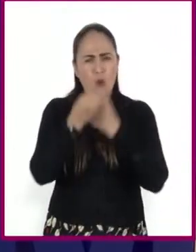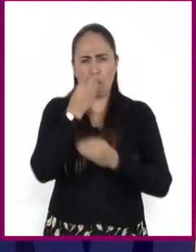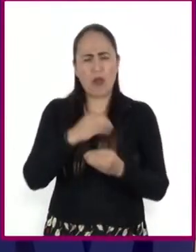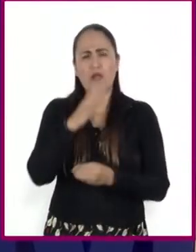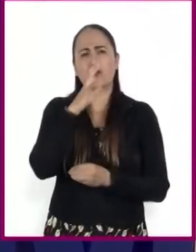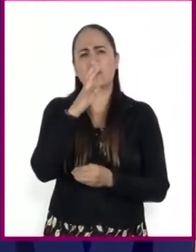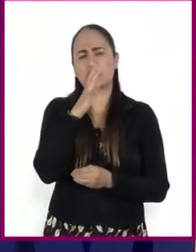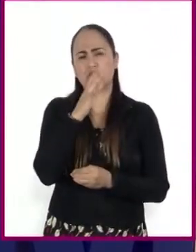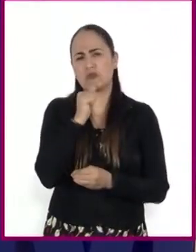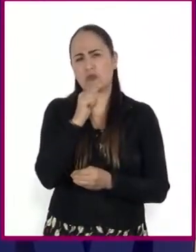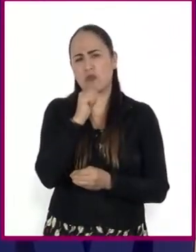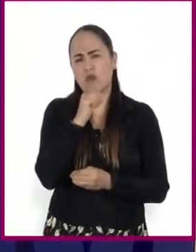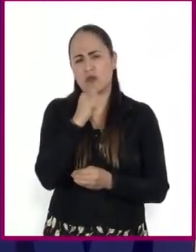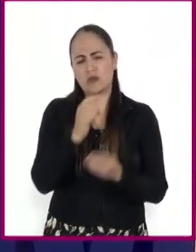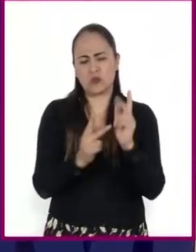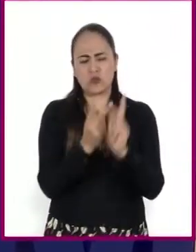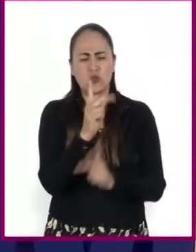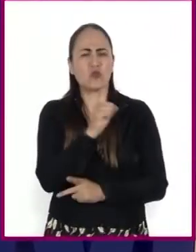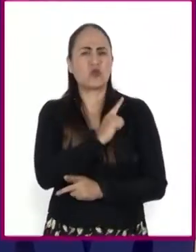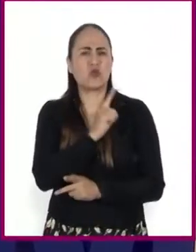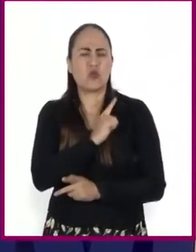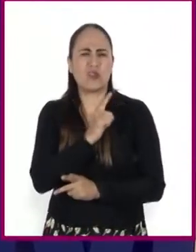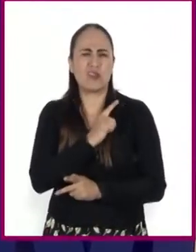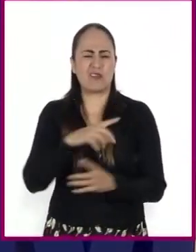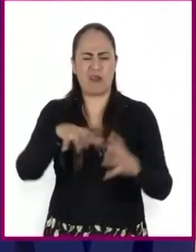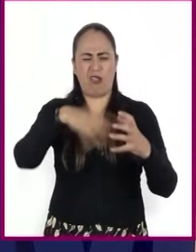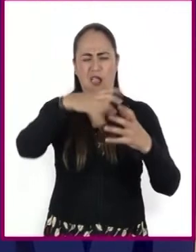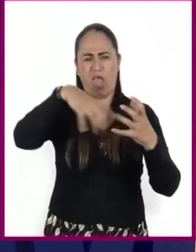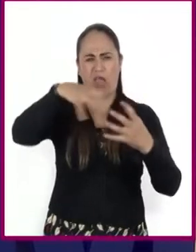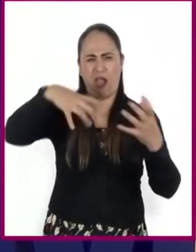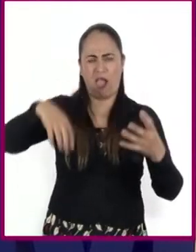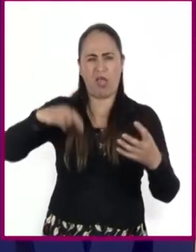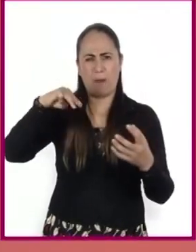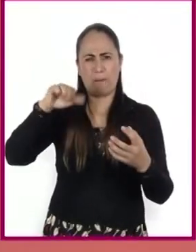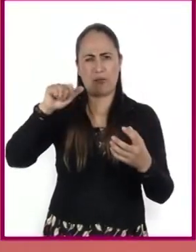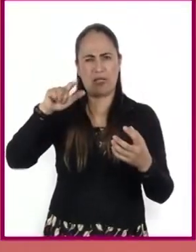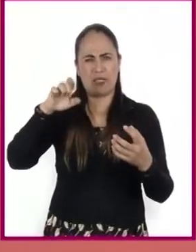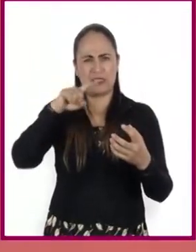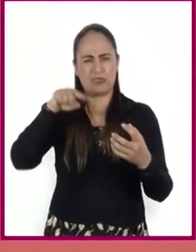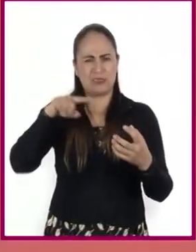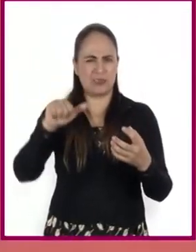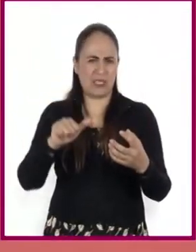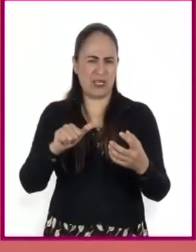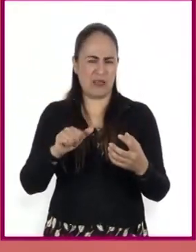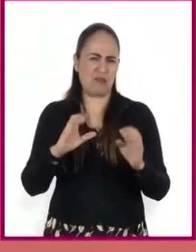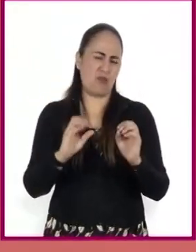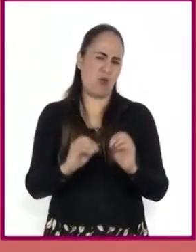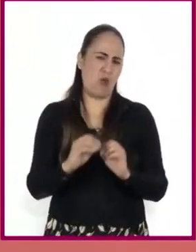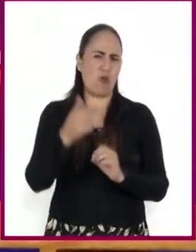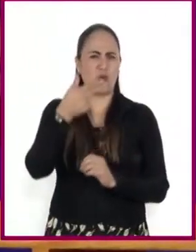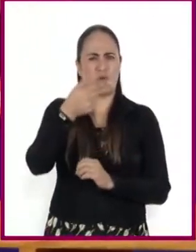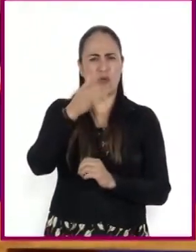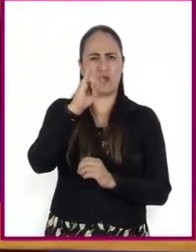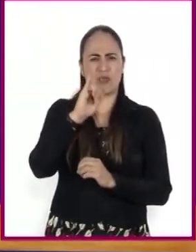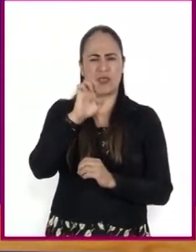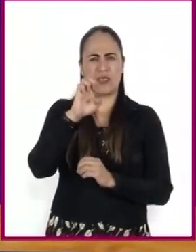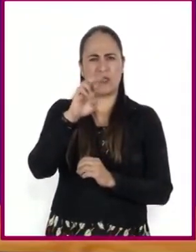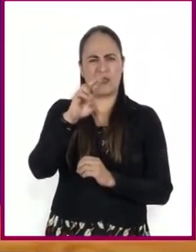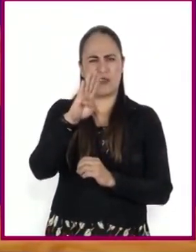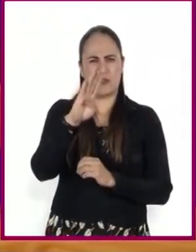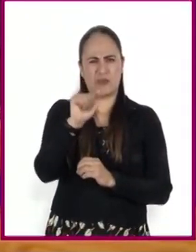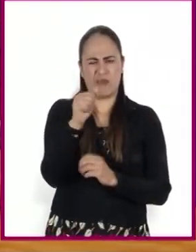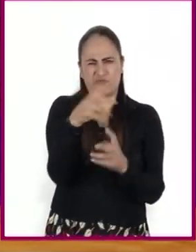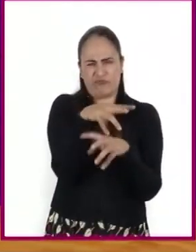sí solas. Se llaman maleza. Algunos les nombran hierba. Ya entendí, maestra. Aunque parece